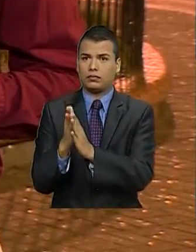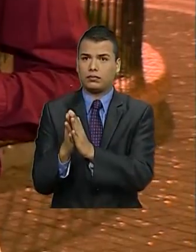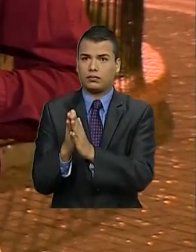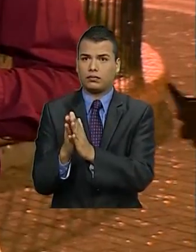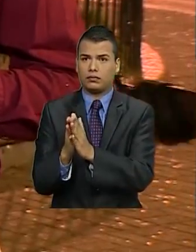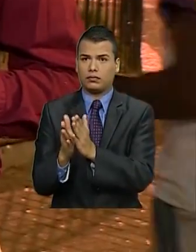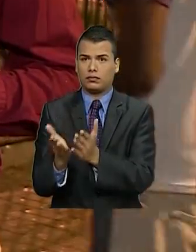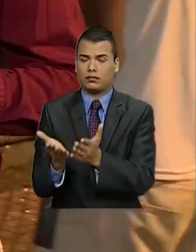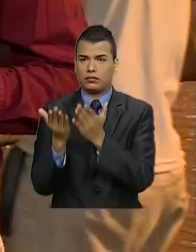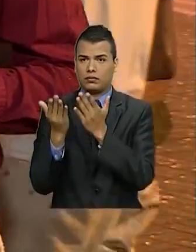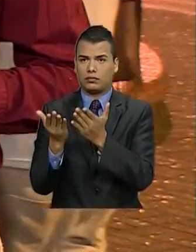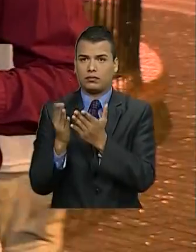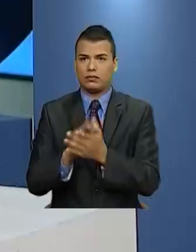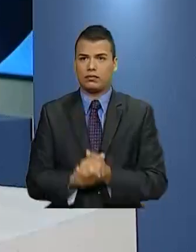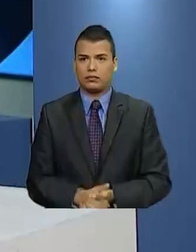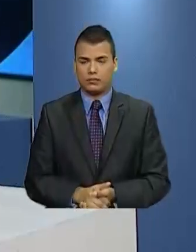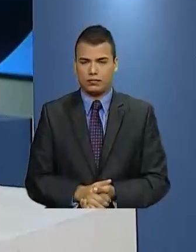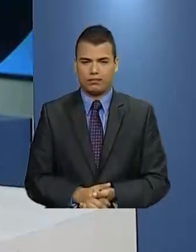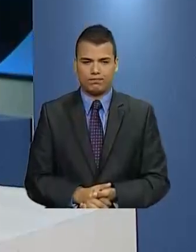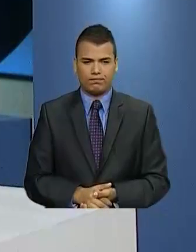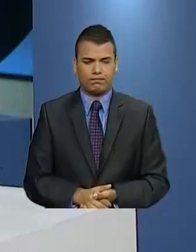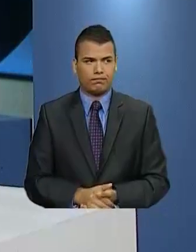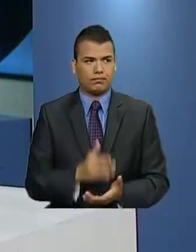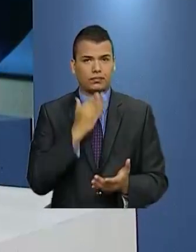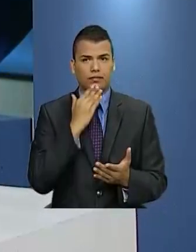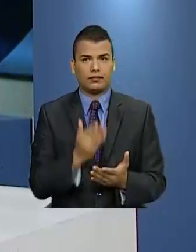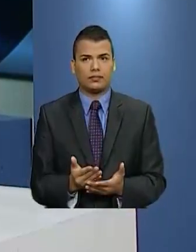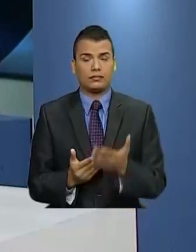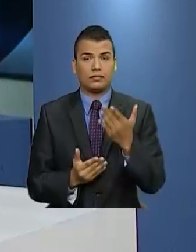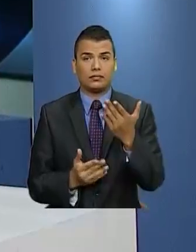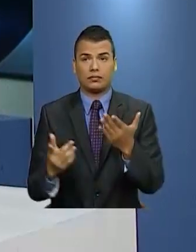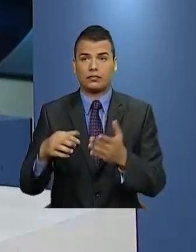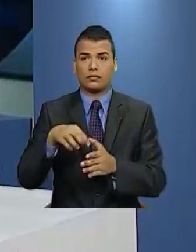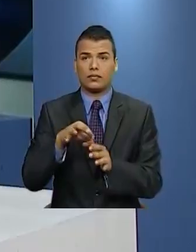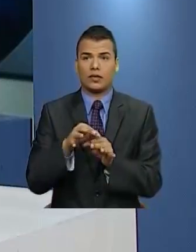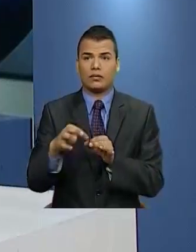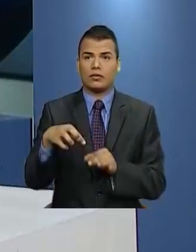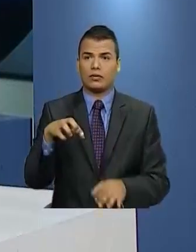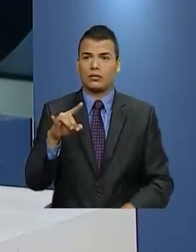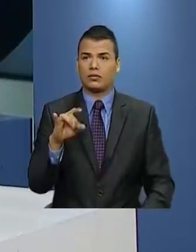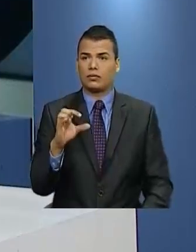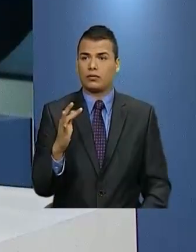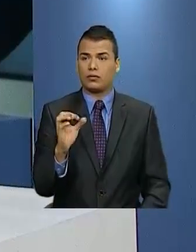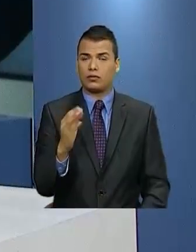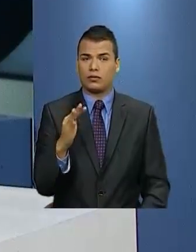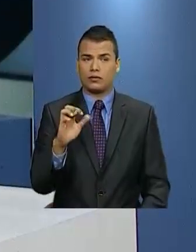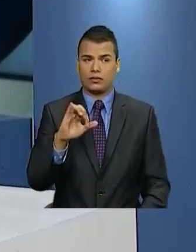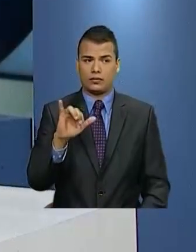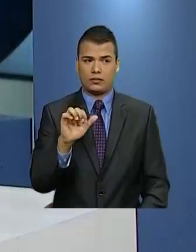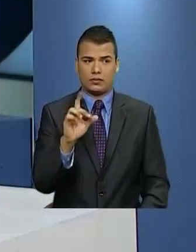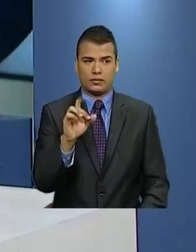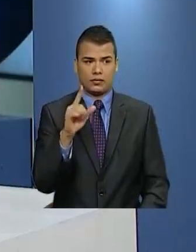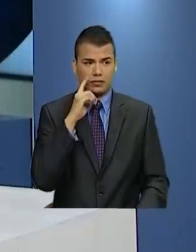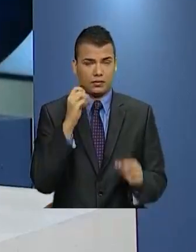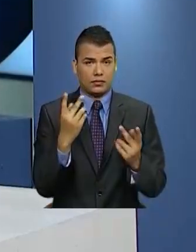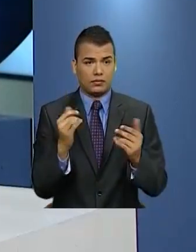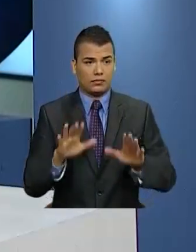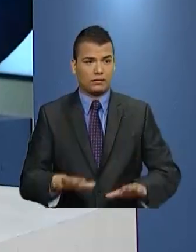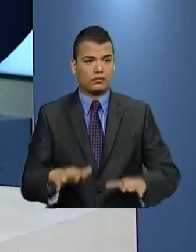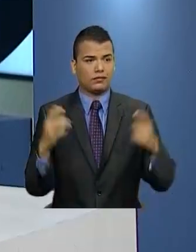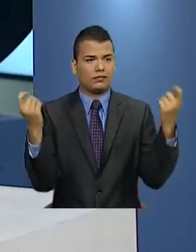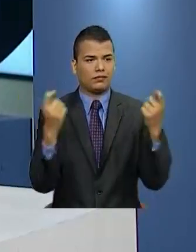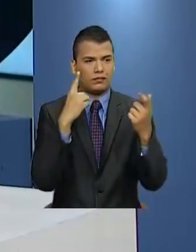González, Telepacífico Noticias. Gracias, Gustavo, desde Puerto Tejada. Momento de hacer una pausa en Telepacífico Noticias